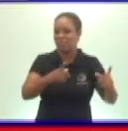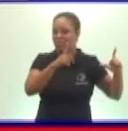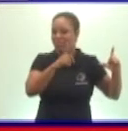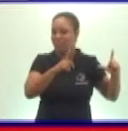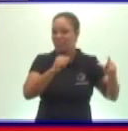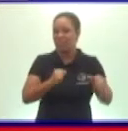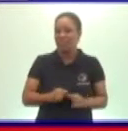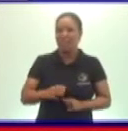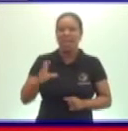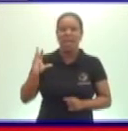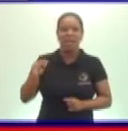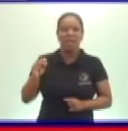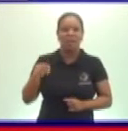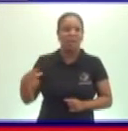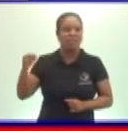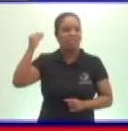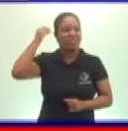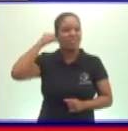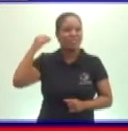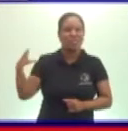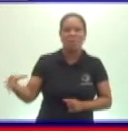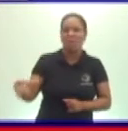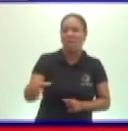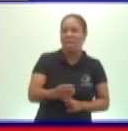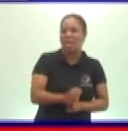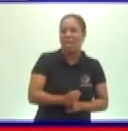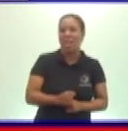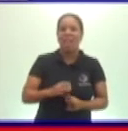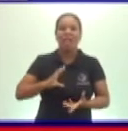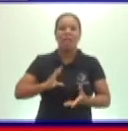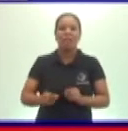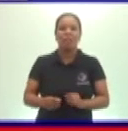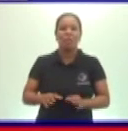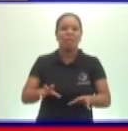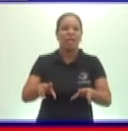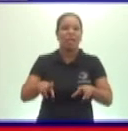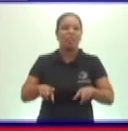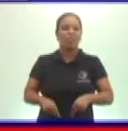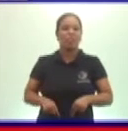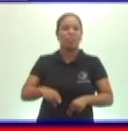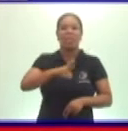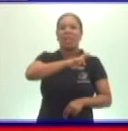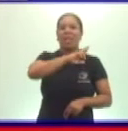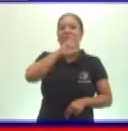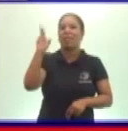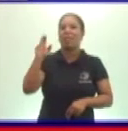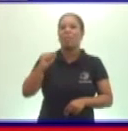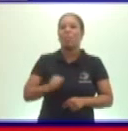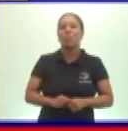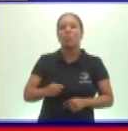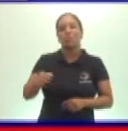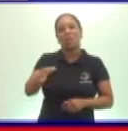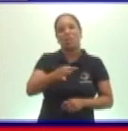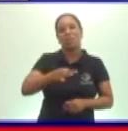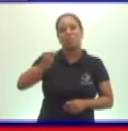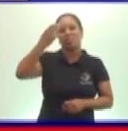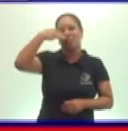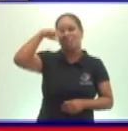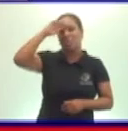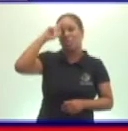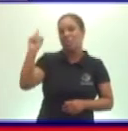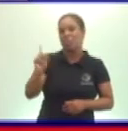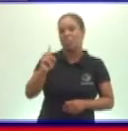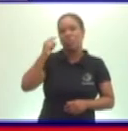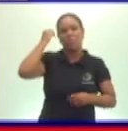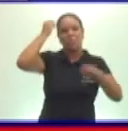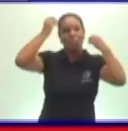sentido general, pues manera de asumir la revolución en la sociedad cubana. No todos